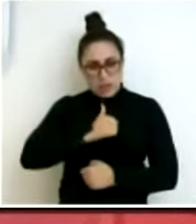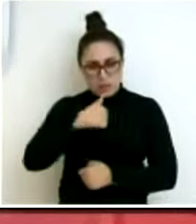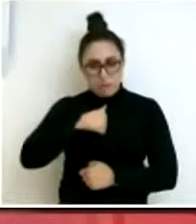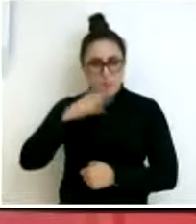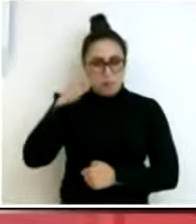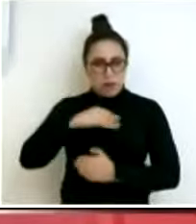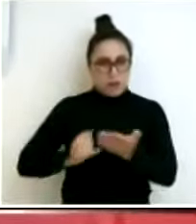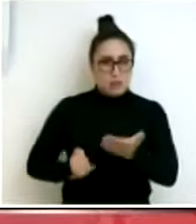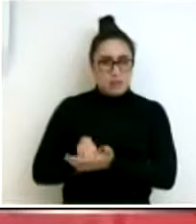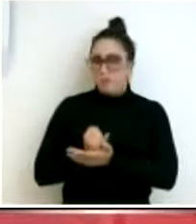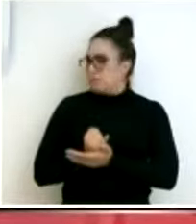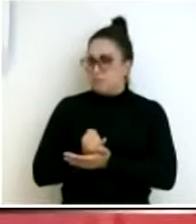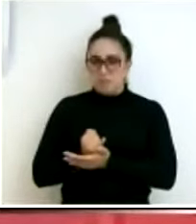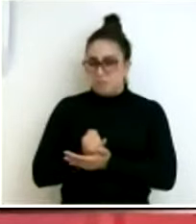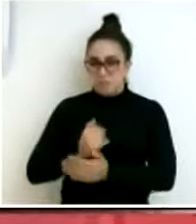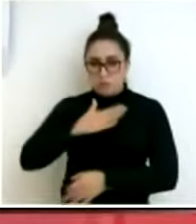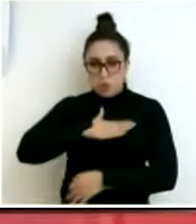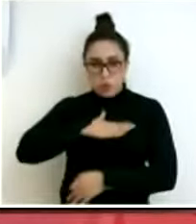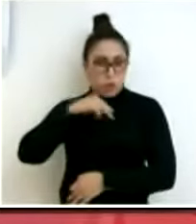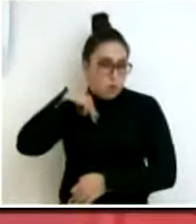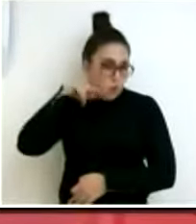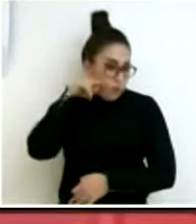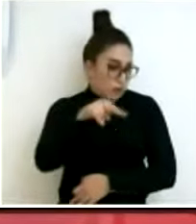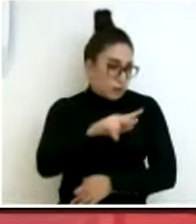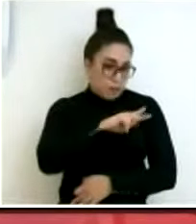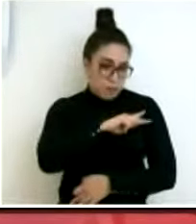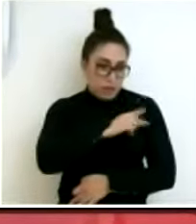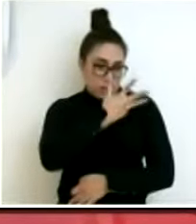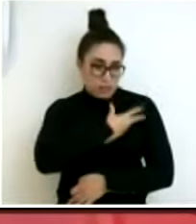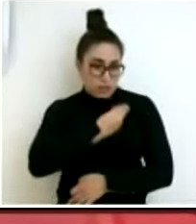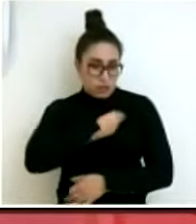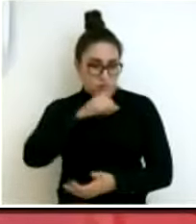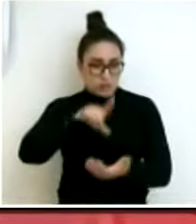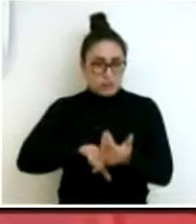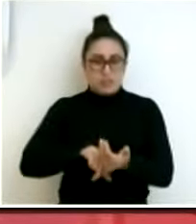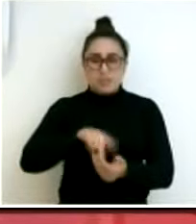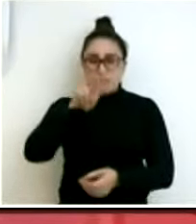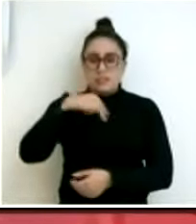Podremos ver a nuestros hijos a los ojos sin oprobio.